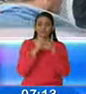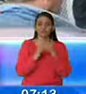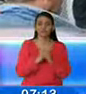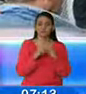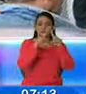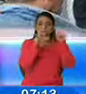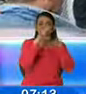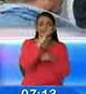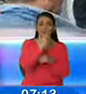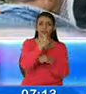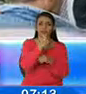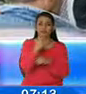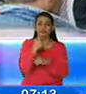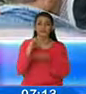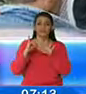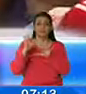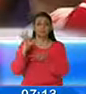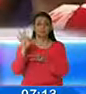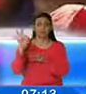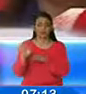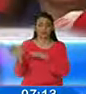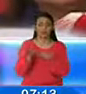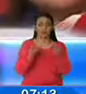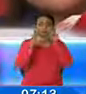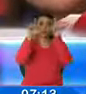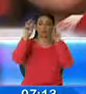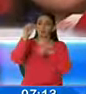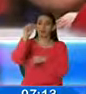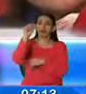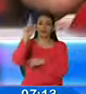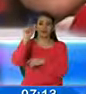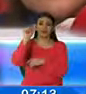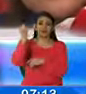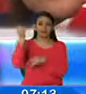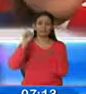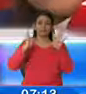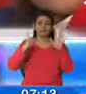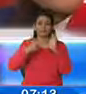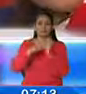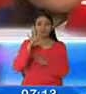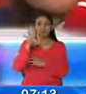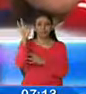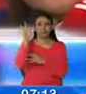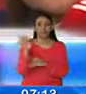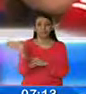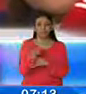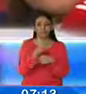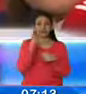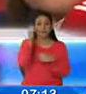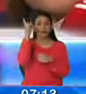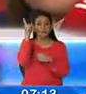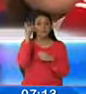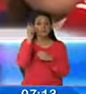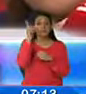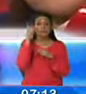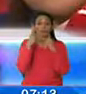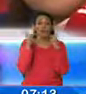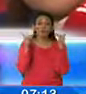Cedatos alcanzó el 6%, según la encuestadora Market logró el 6,5% y según Opinión Pública